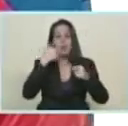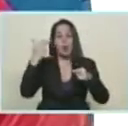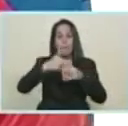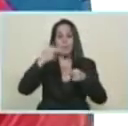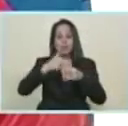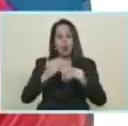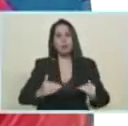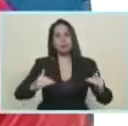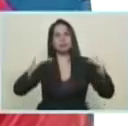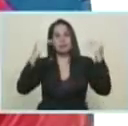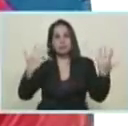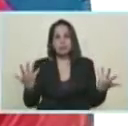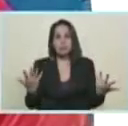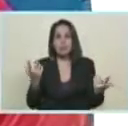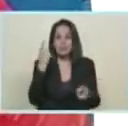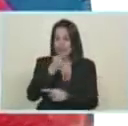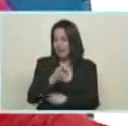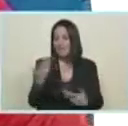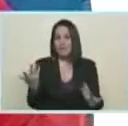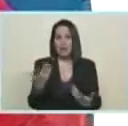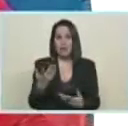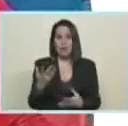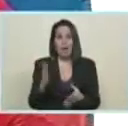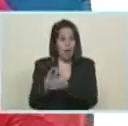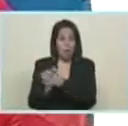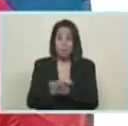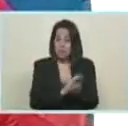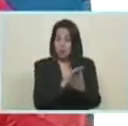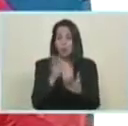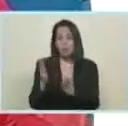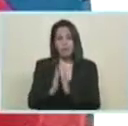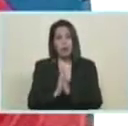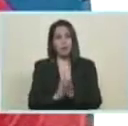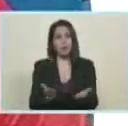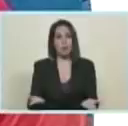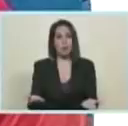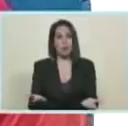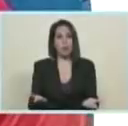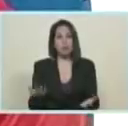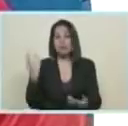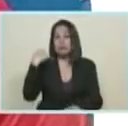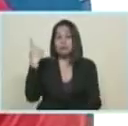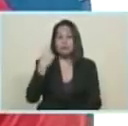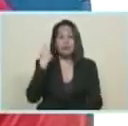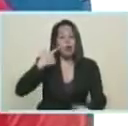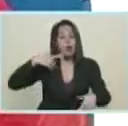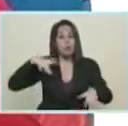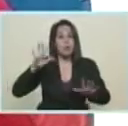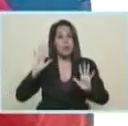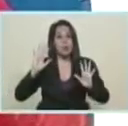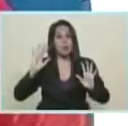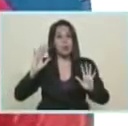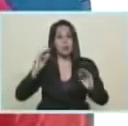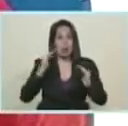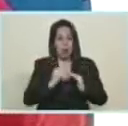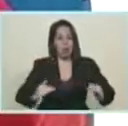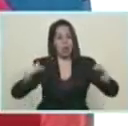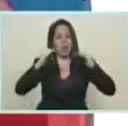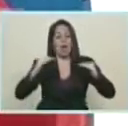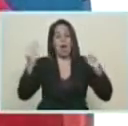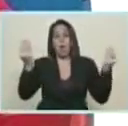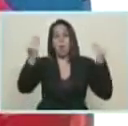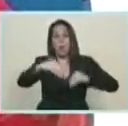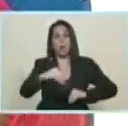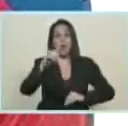Tenemos que aumentarla, compañero. Por lo menos, cumpliendo los acuerdos de la OPEP.